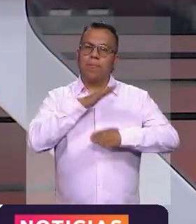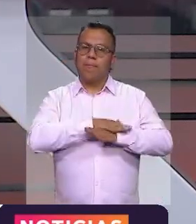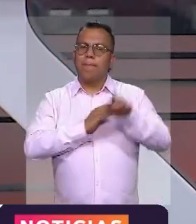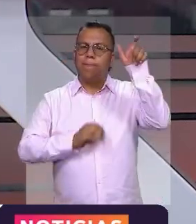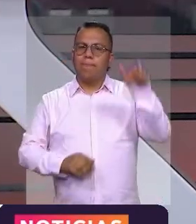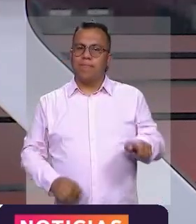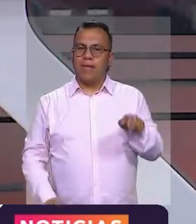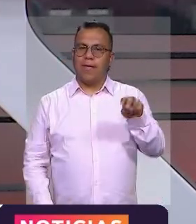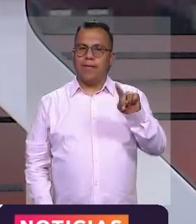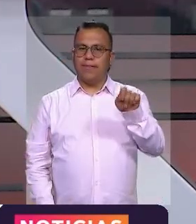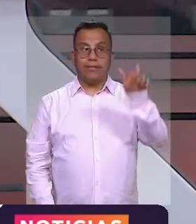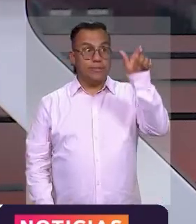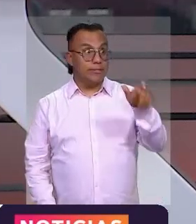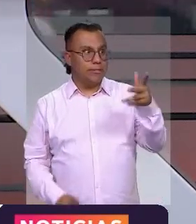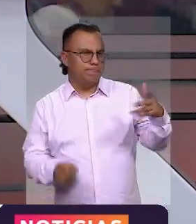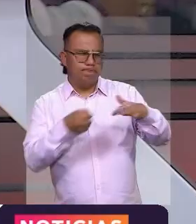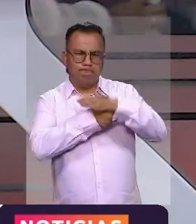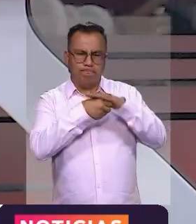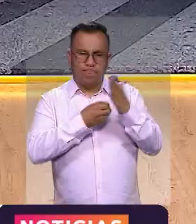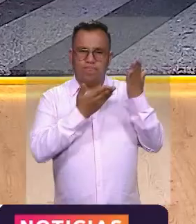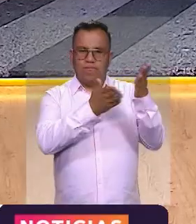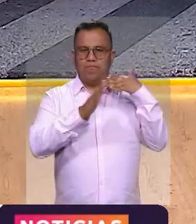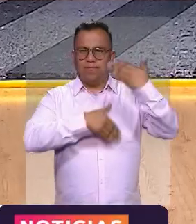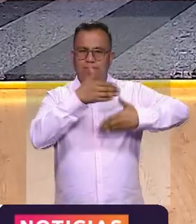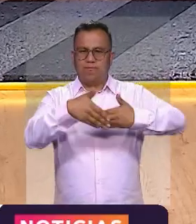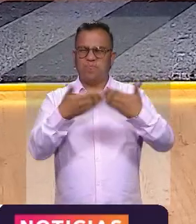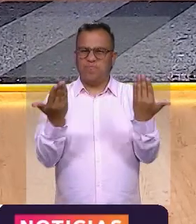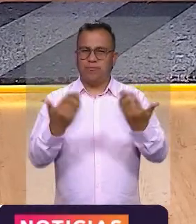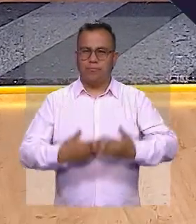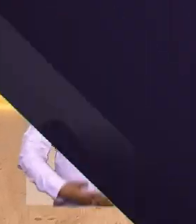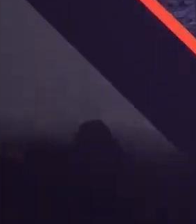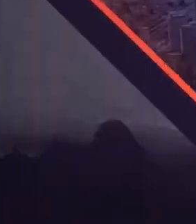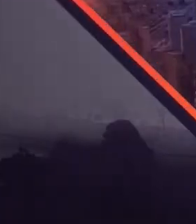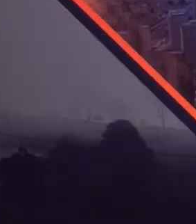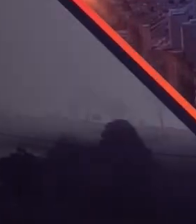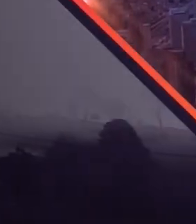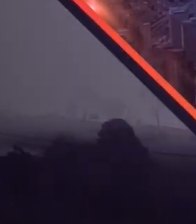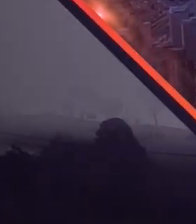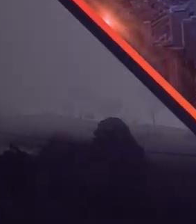buenas tardes. Situación a esta hora, ¿cómo avanza la movilidad?